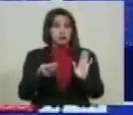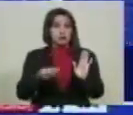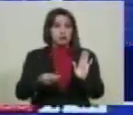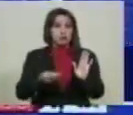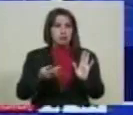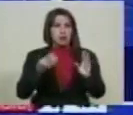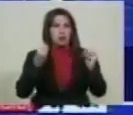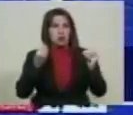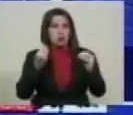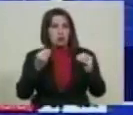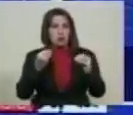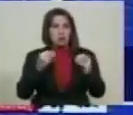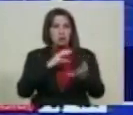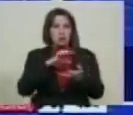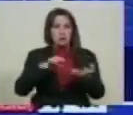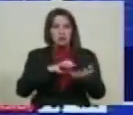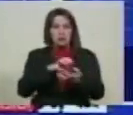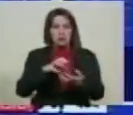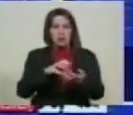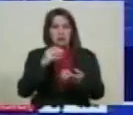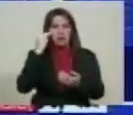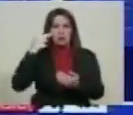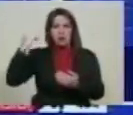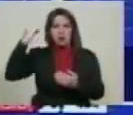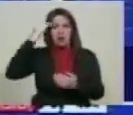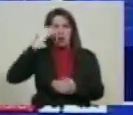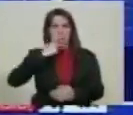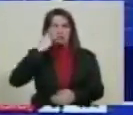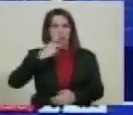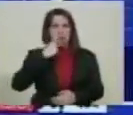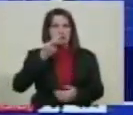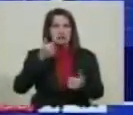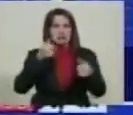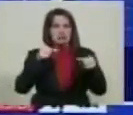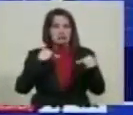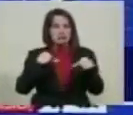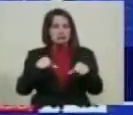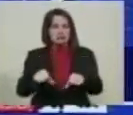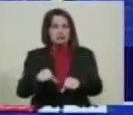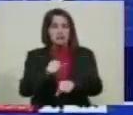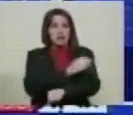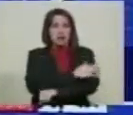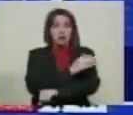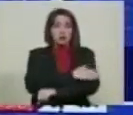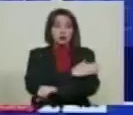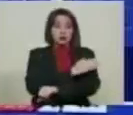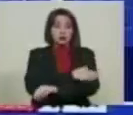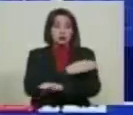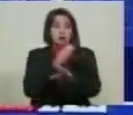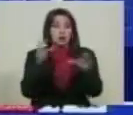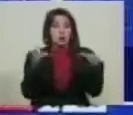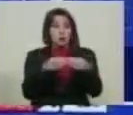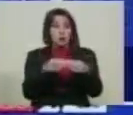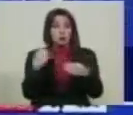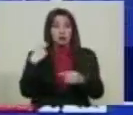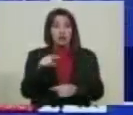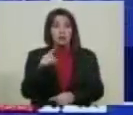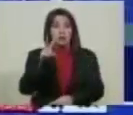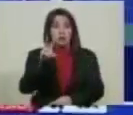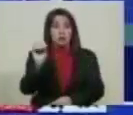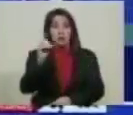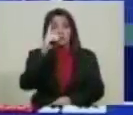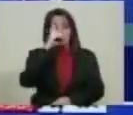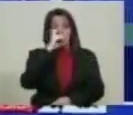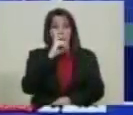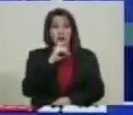ética, moral y política de toda esa oposición que hemos tenido en 20 años, el